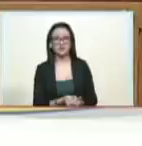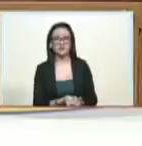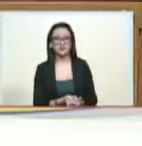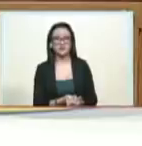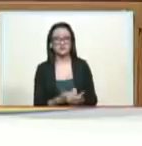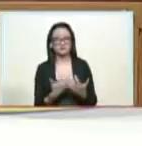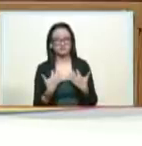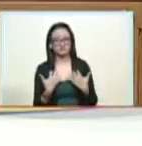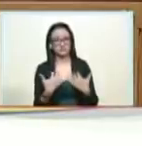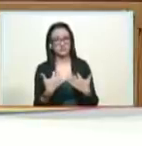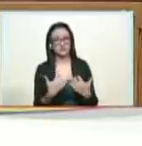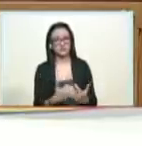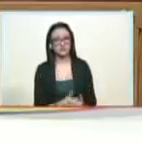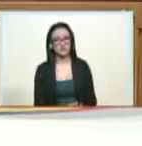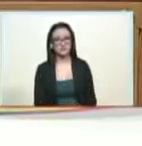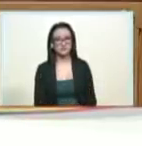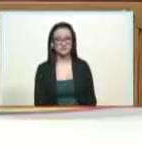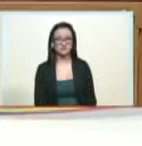y plenipotenciarias,